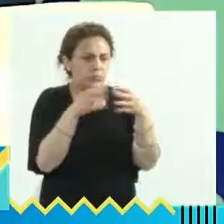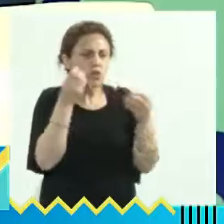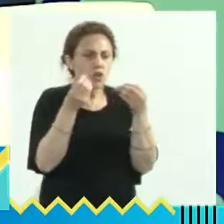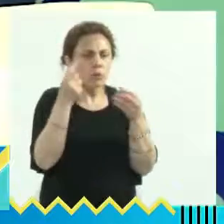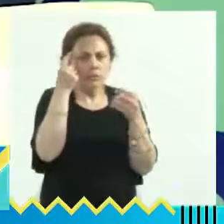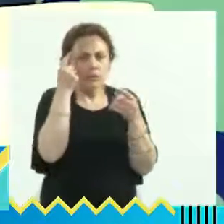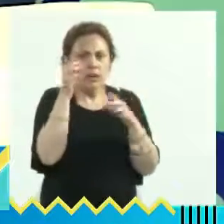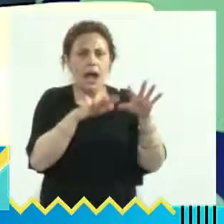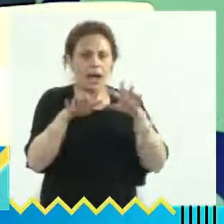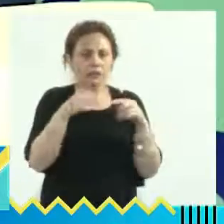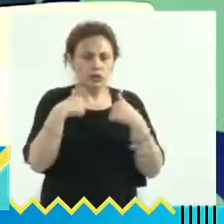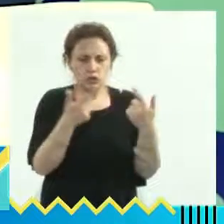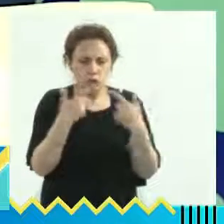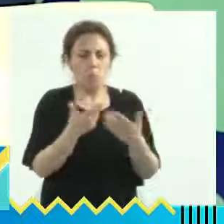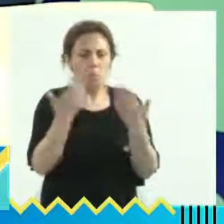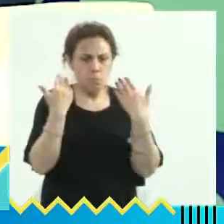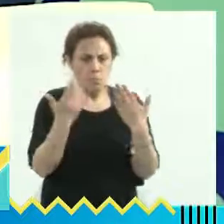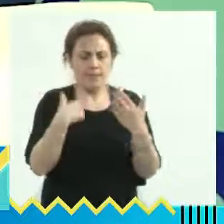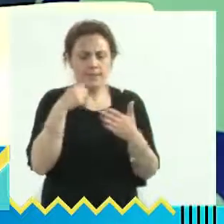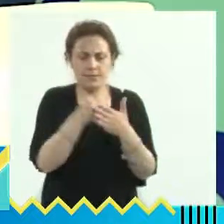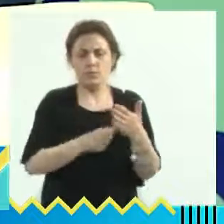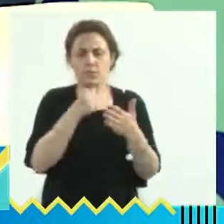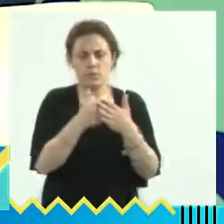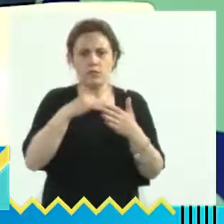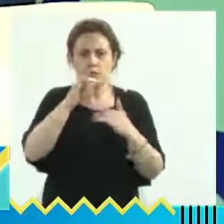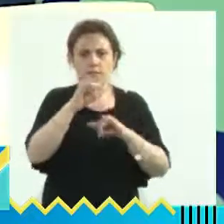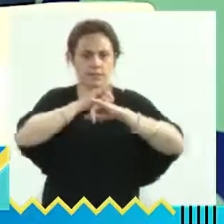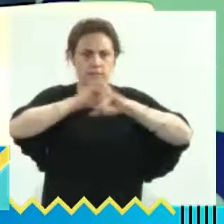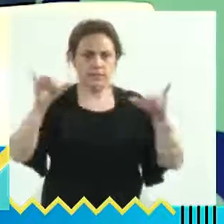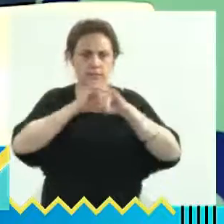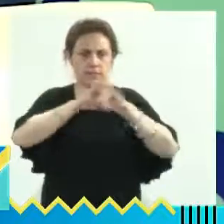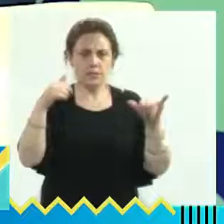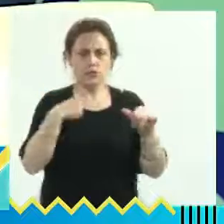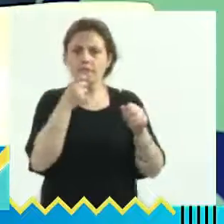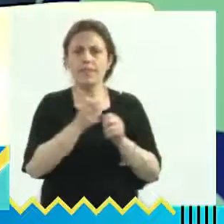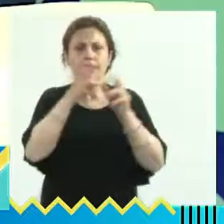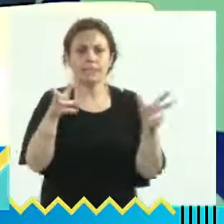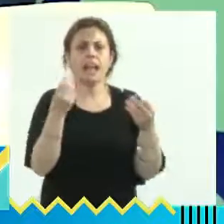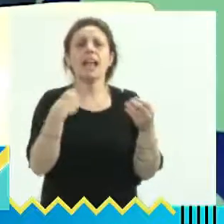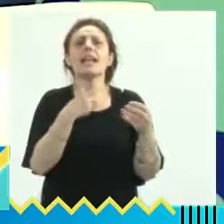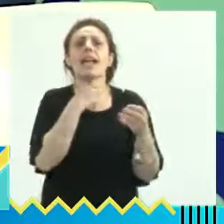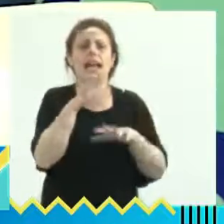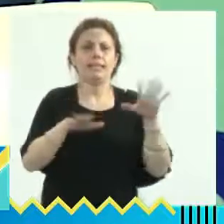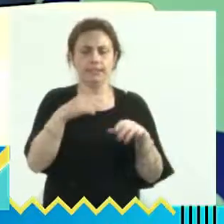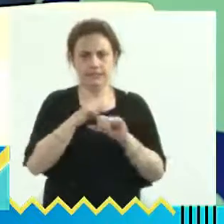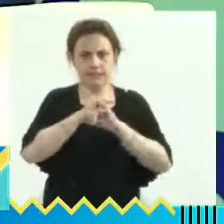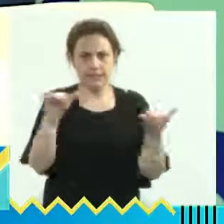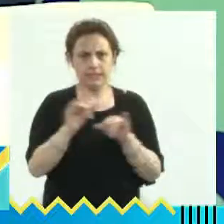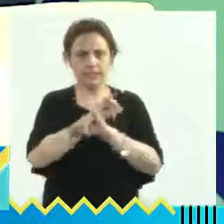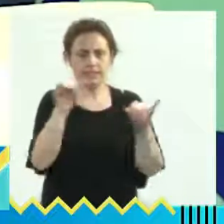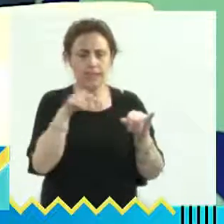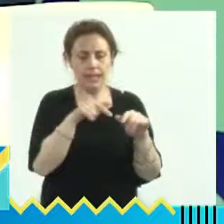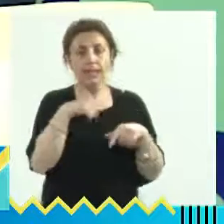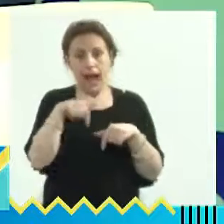dicen, nosotros nos vamos a expresar y vamos a decir lo que queremos. Bueno, a eso ese